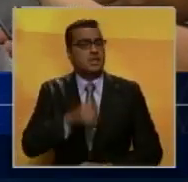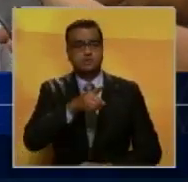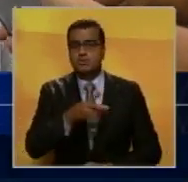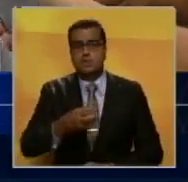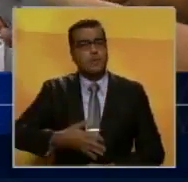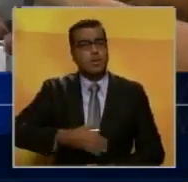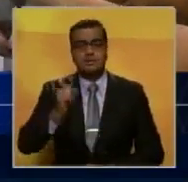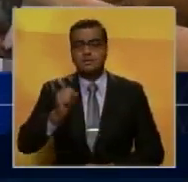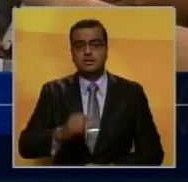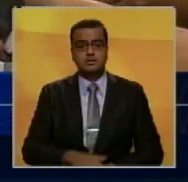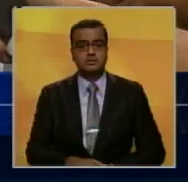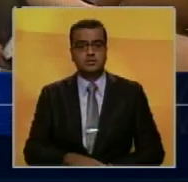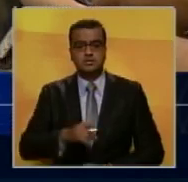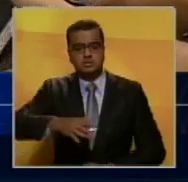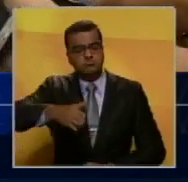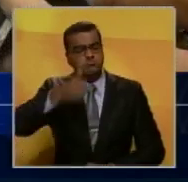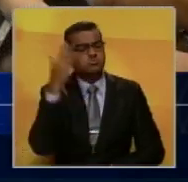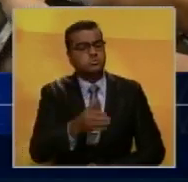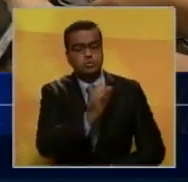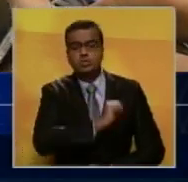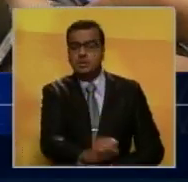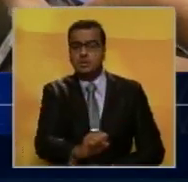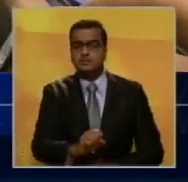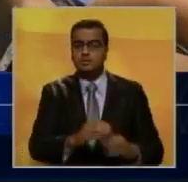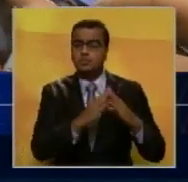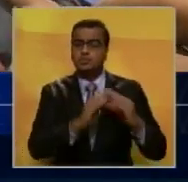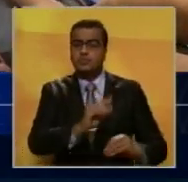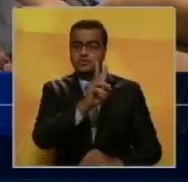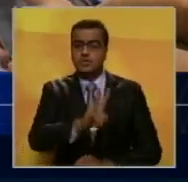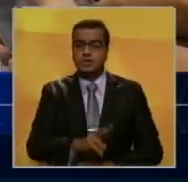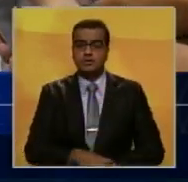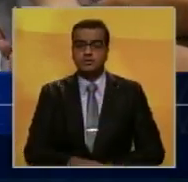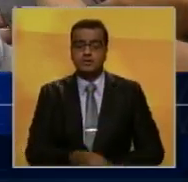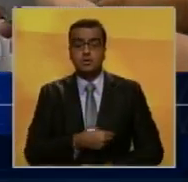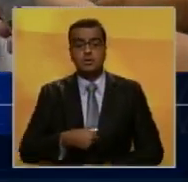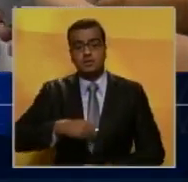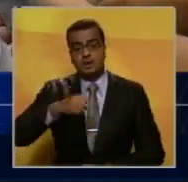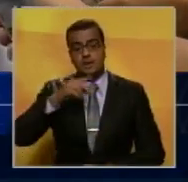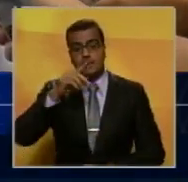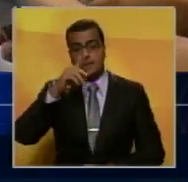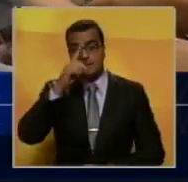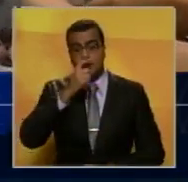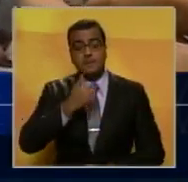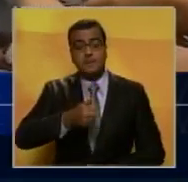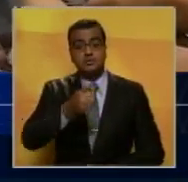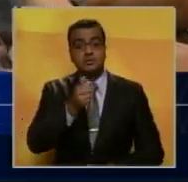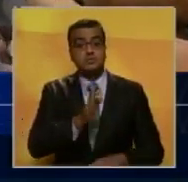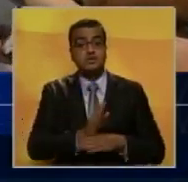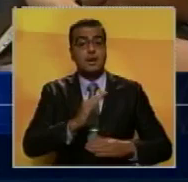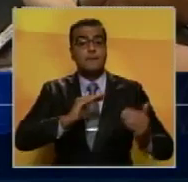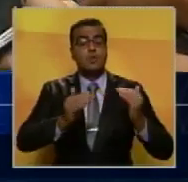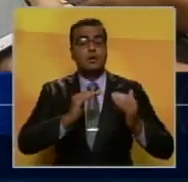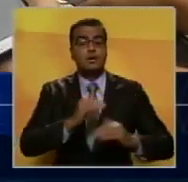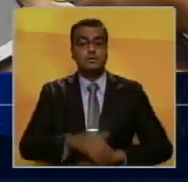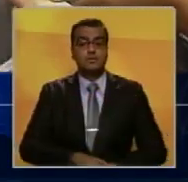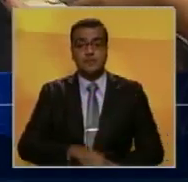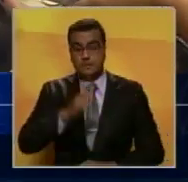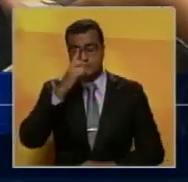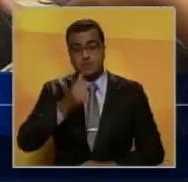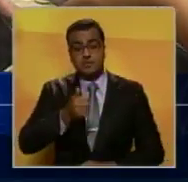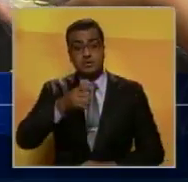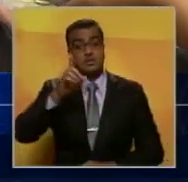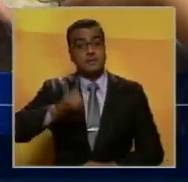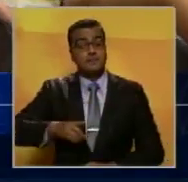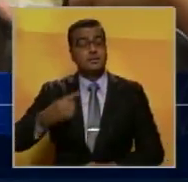Eso tiene que ser condenado, rechazado por todos los venezolanos. Nuestros abuelos son nuestra reserva moral. Los abuelos